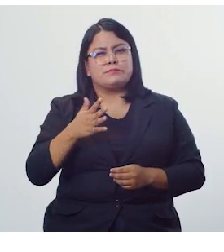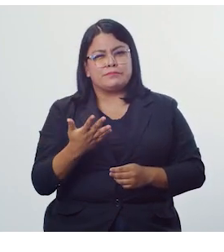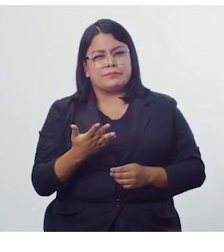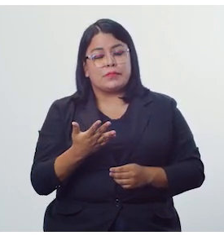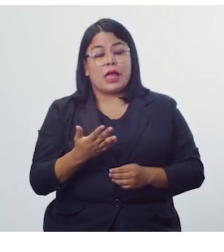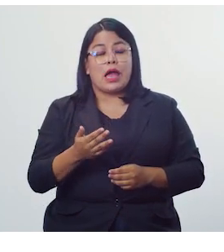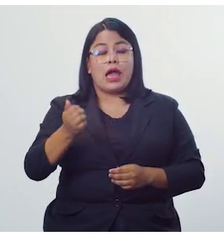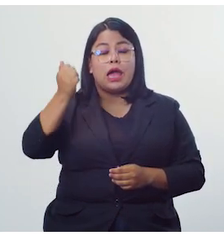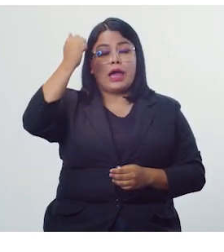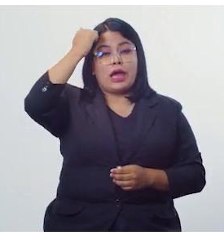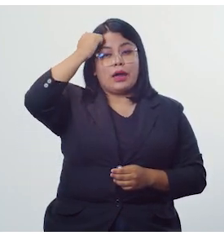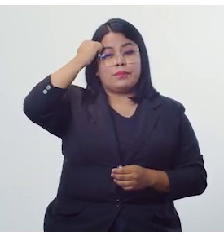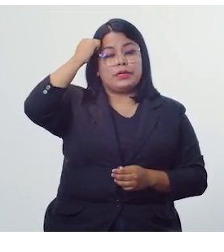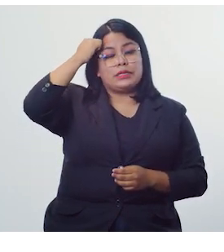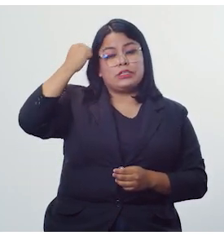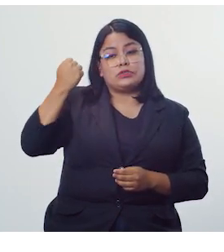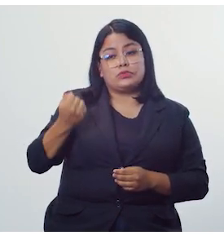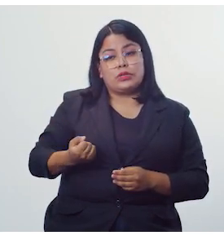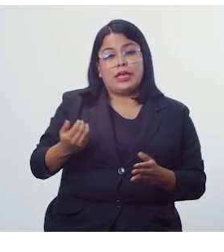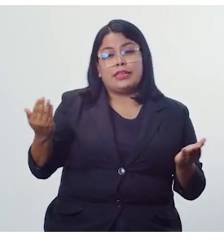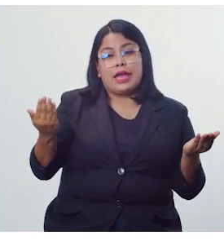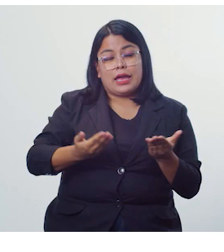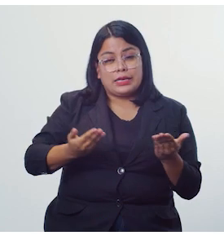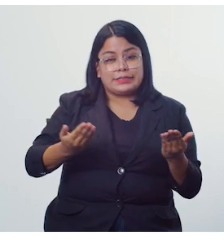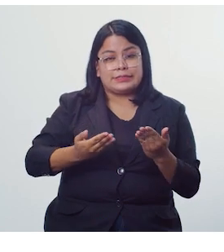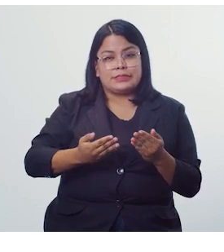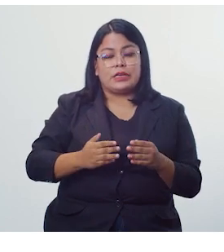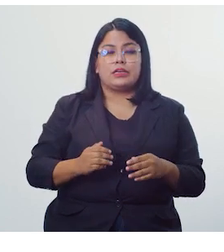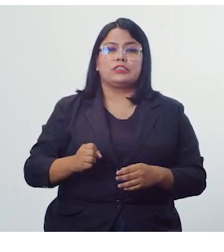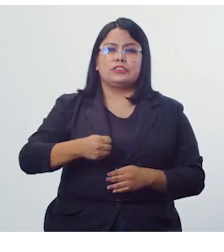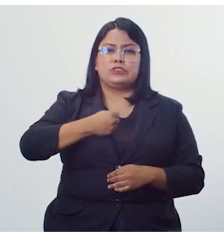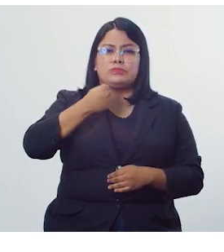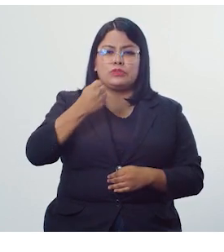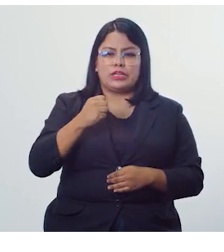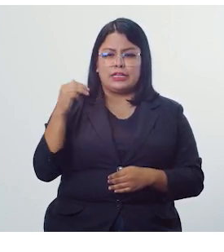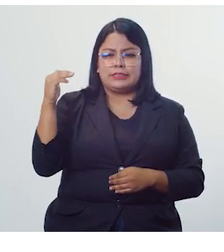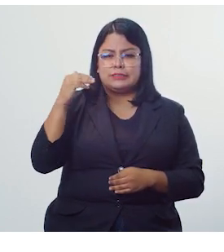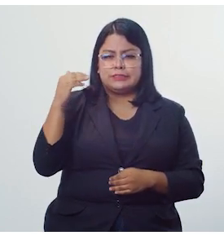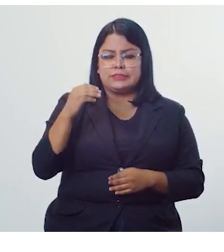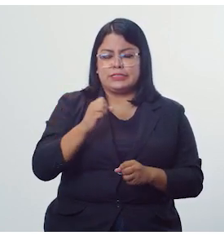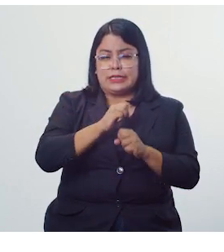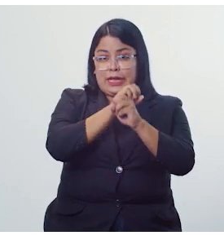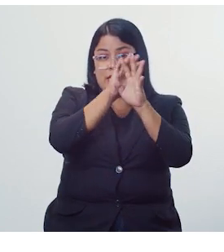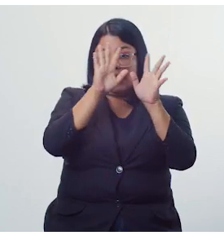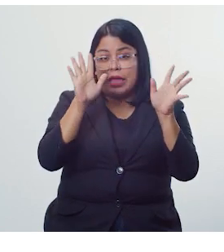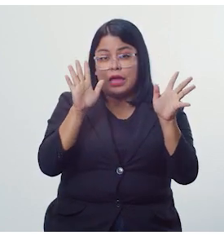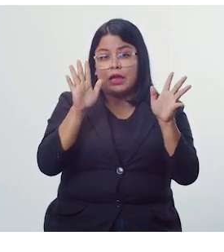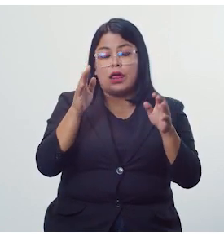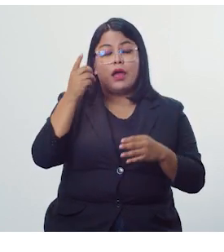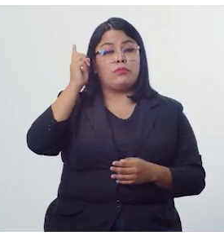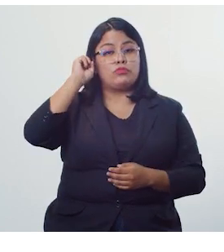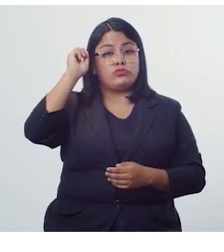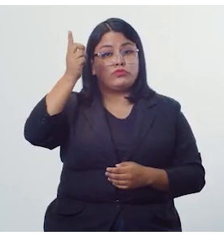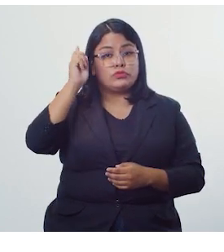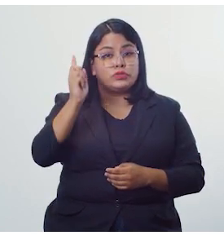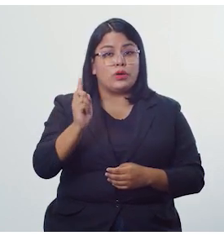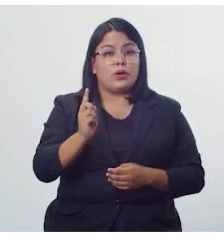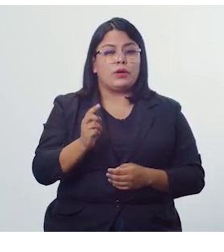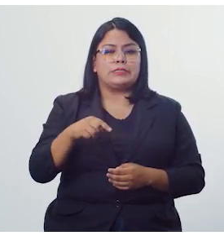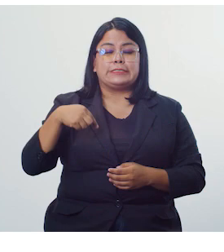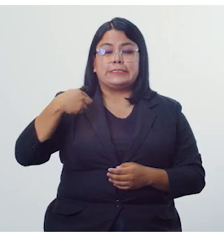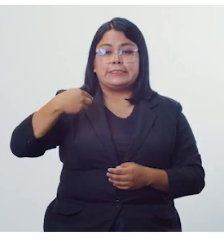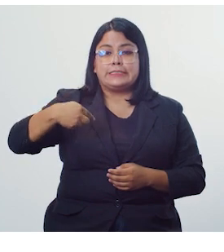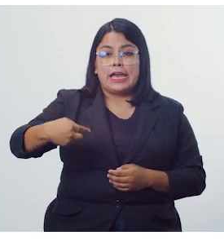el estudiante aprende haciendo y es fundamental una enseñanza explícita, es decir, que el maestro o la